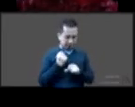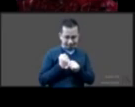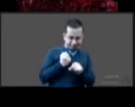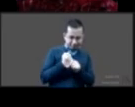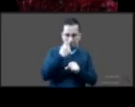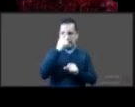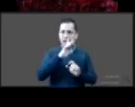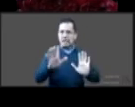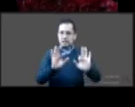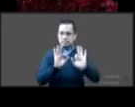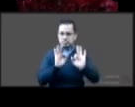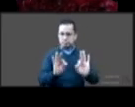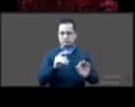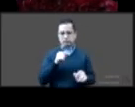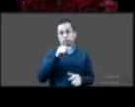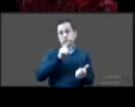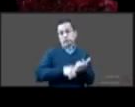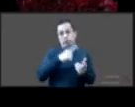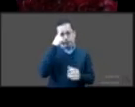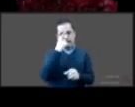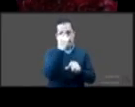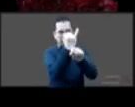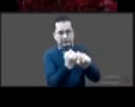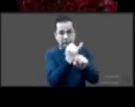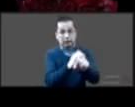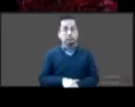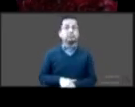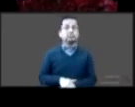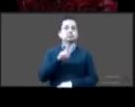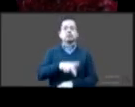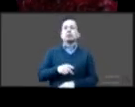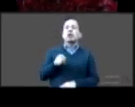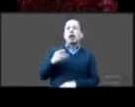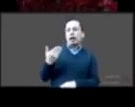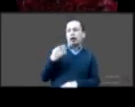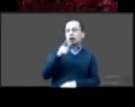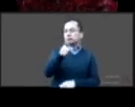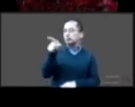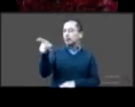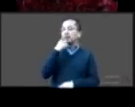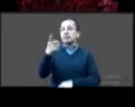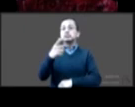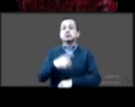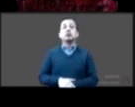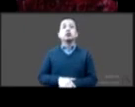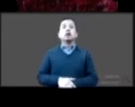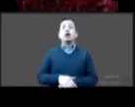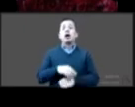lo dijeron y que me sorprendió cuando nos dicen que en 2019